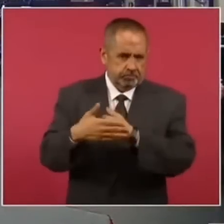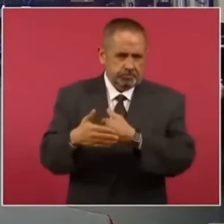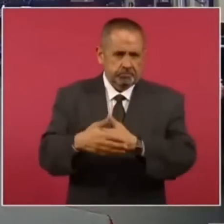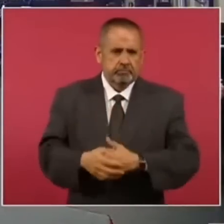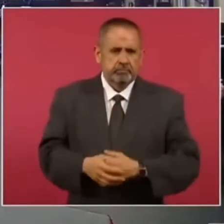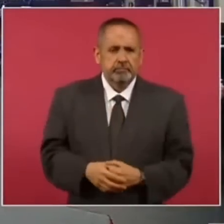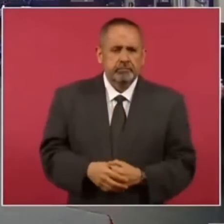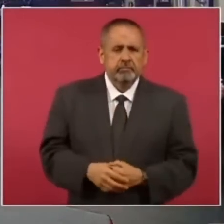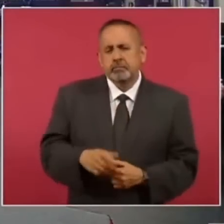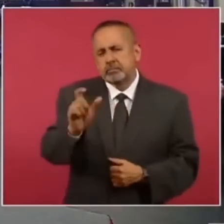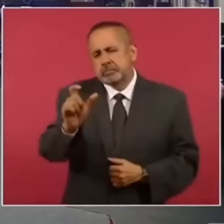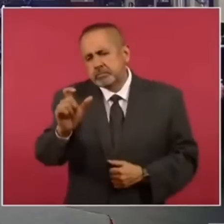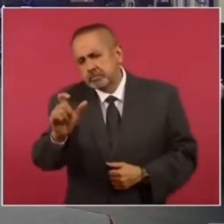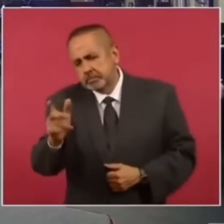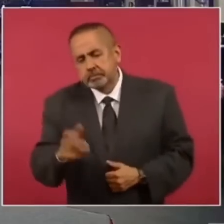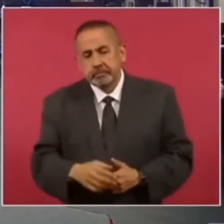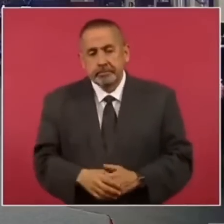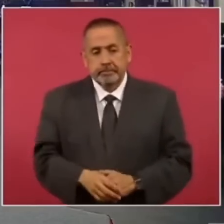Toda la frontera. ¿Cuándo?